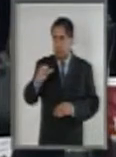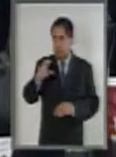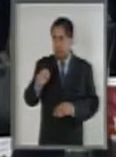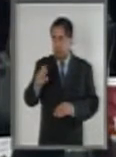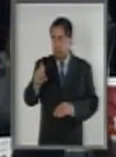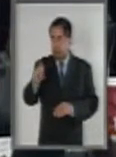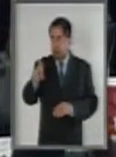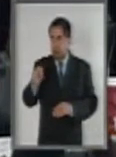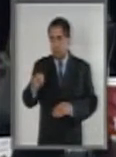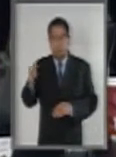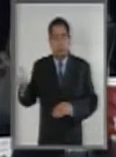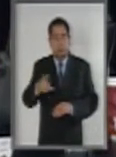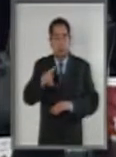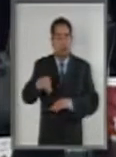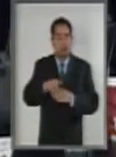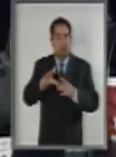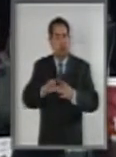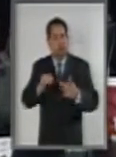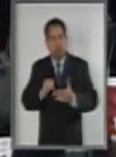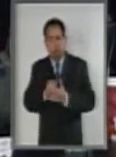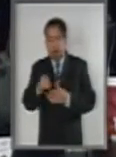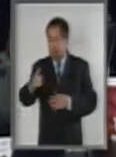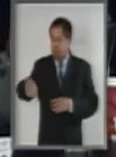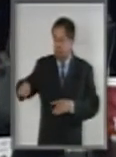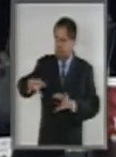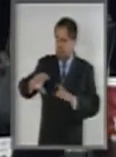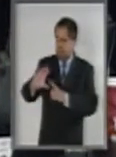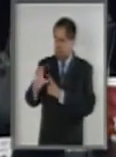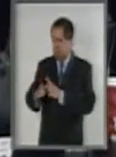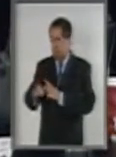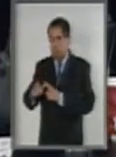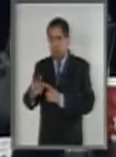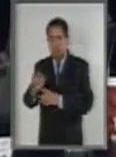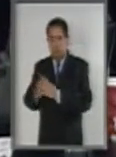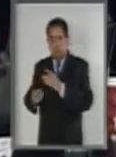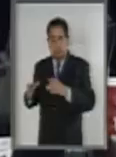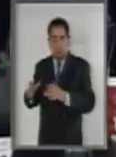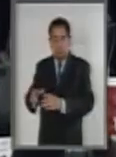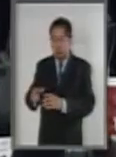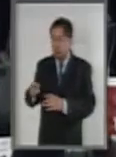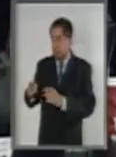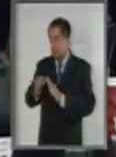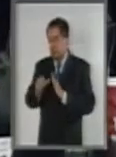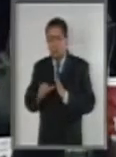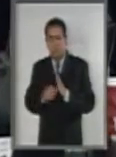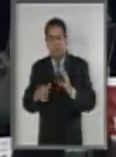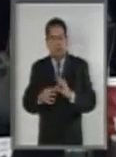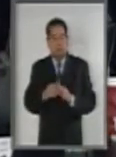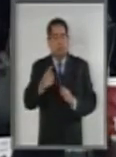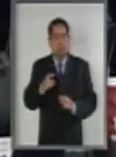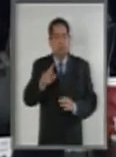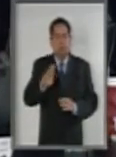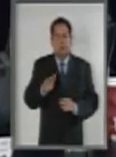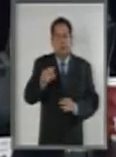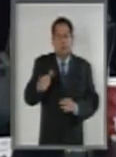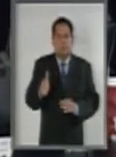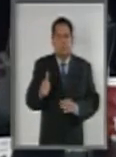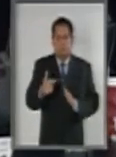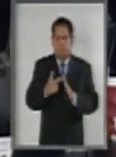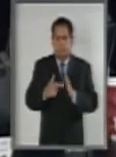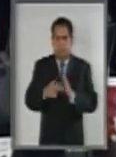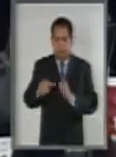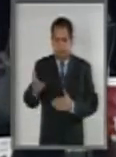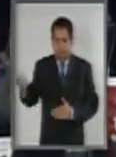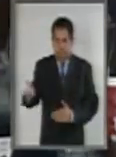Romero Hicks, para presentar el dictamen a nombre de las comisiones en términos de lo dispuesto por el artículo 196 del